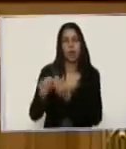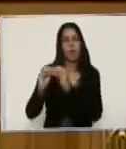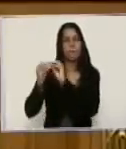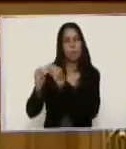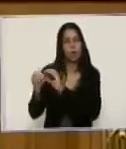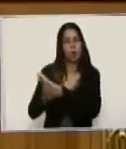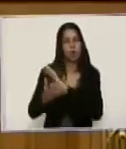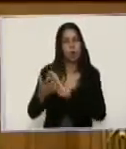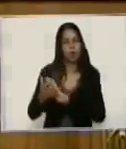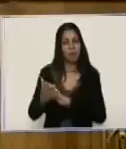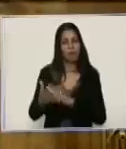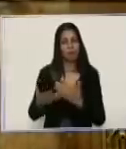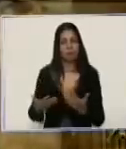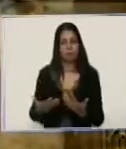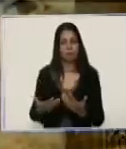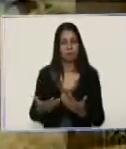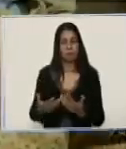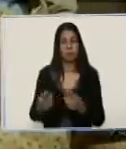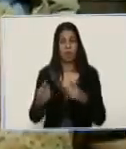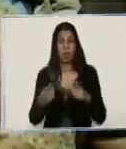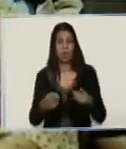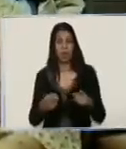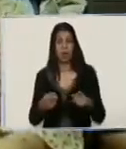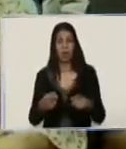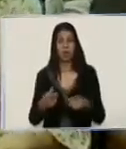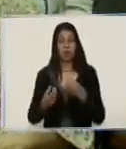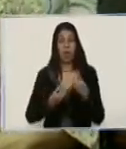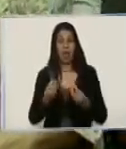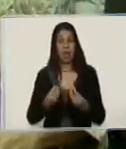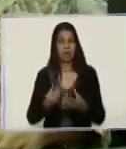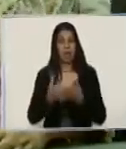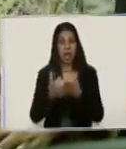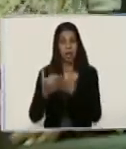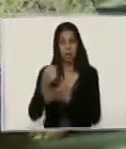el cual nunca él lo ha hecho.